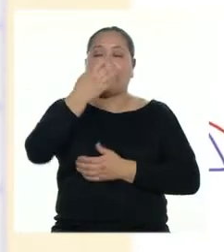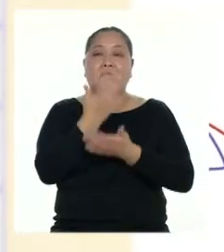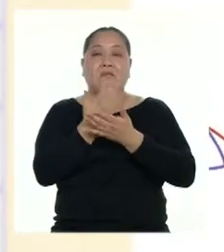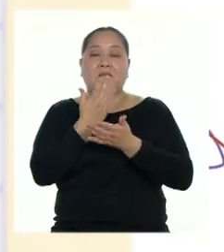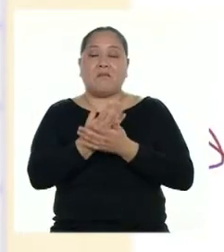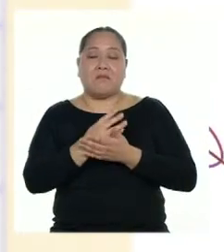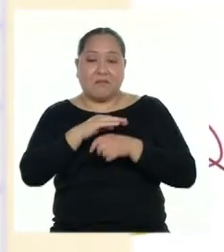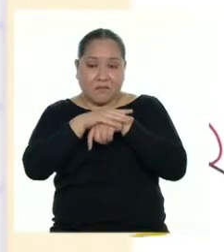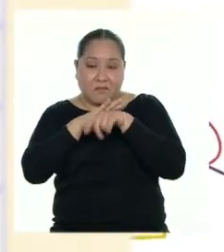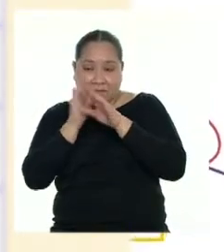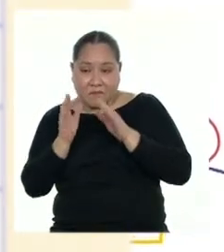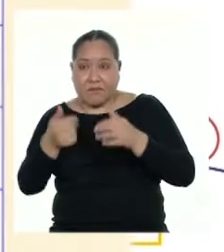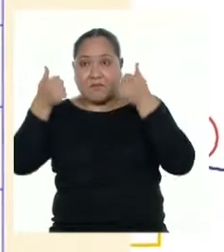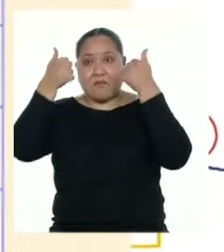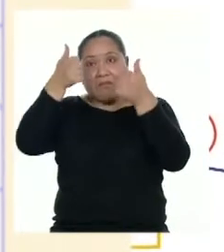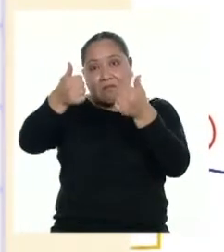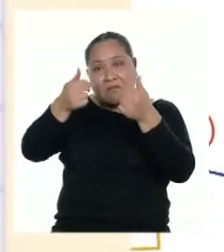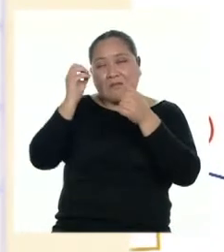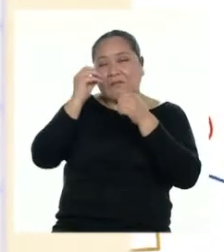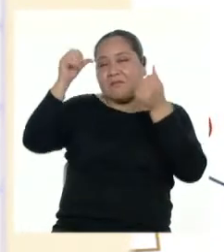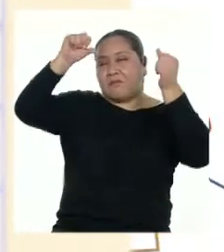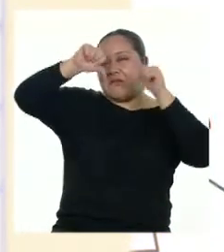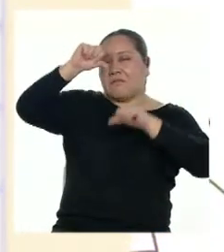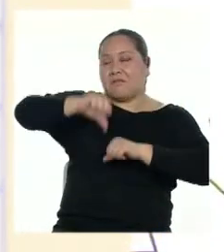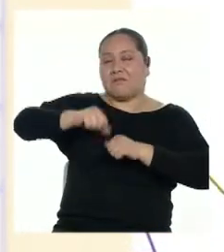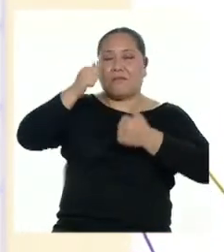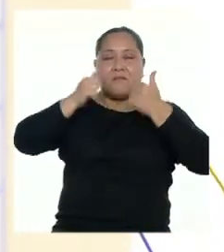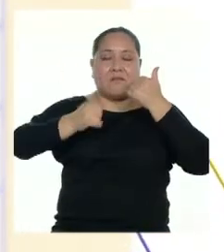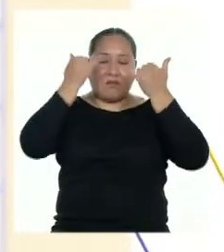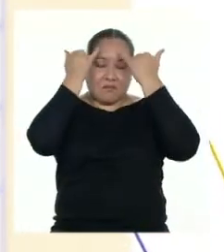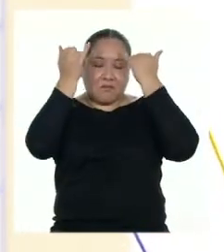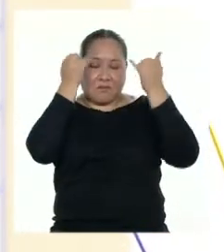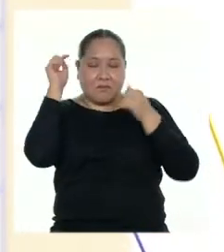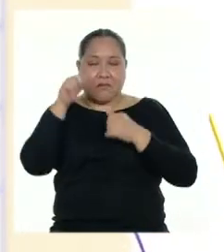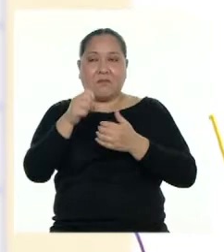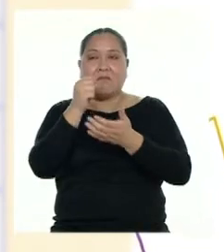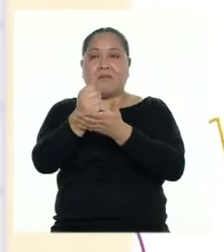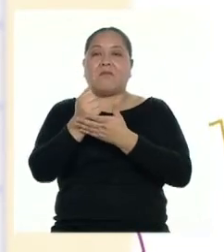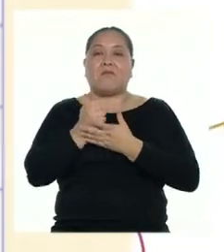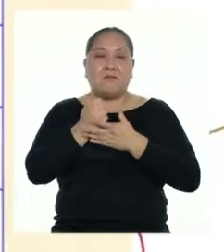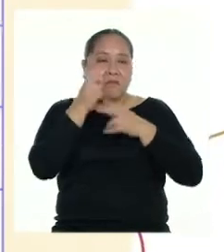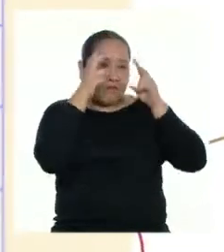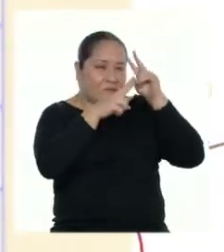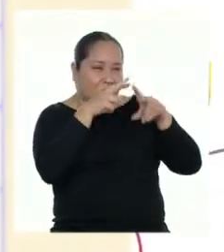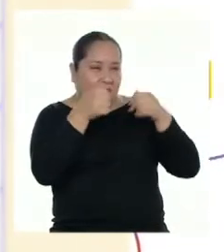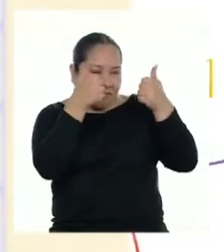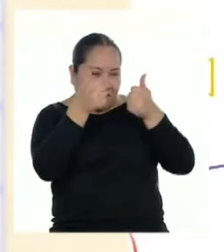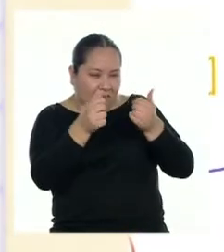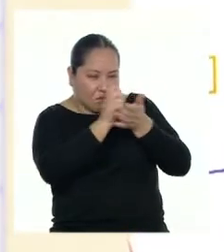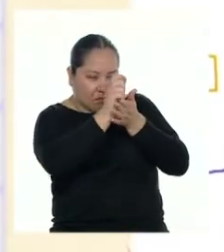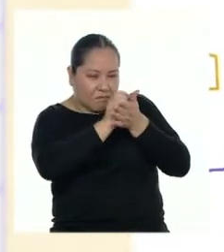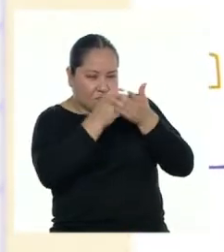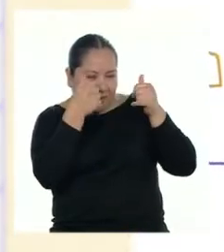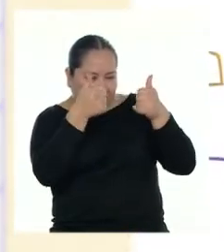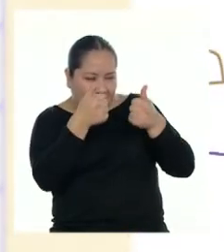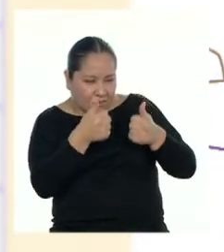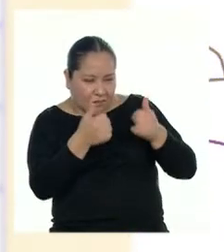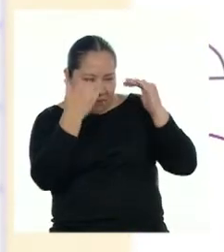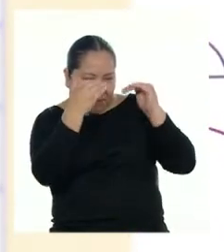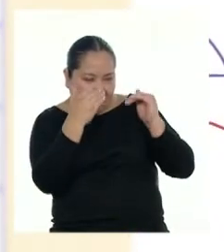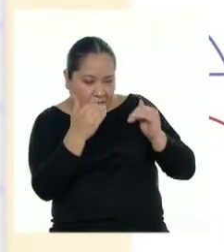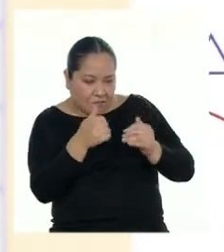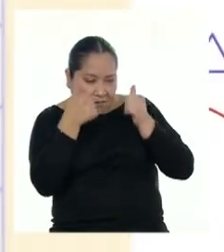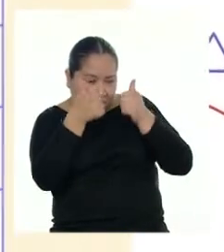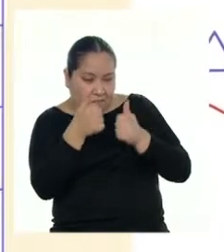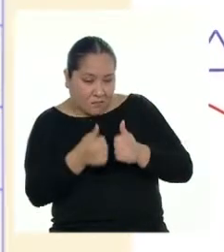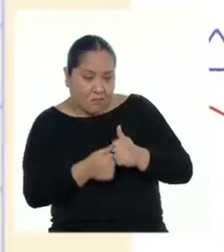de mejora respondía a su propósito y a los criterios que nos permitían revisar cumplimientos con todas las características de nuestro plan de